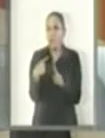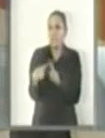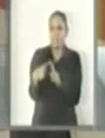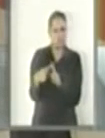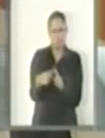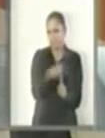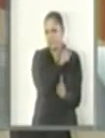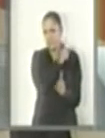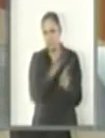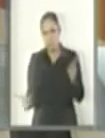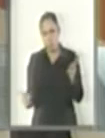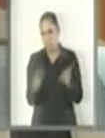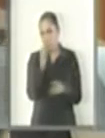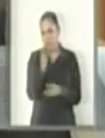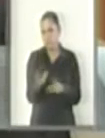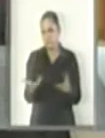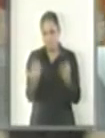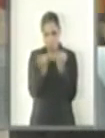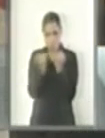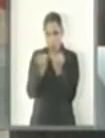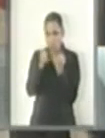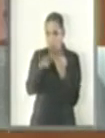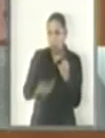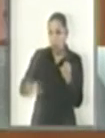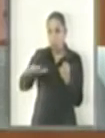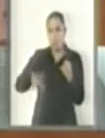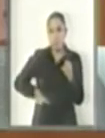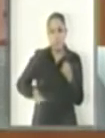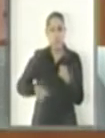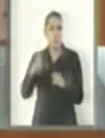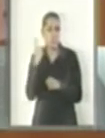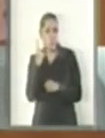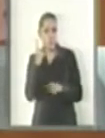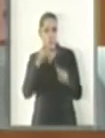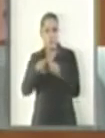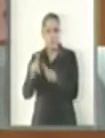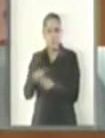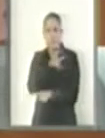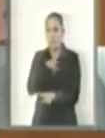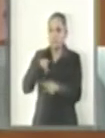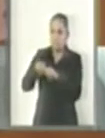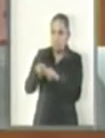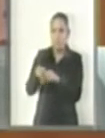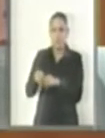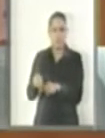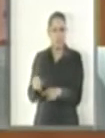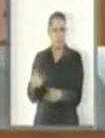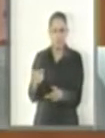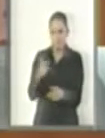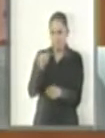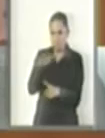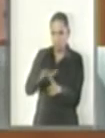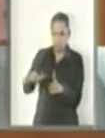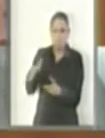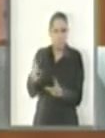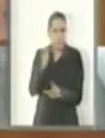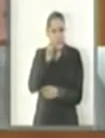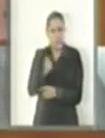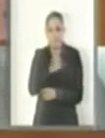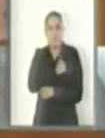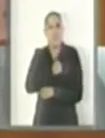política vulnera la vida pública, lastima la institucionalidad del Estado